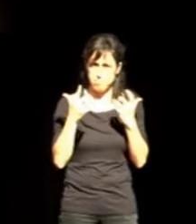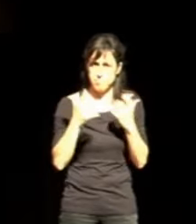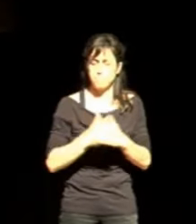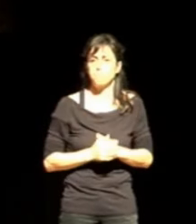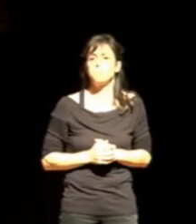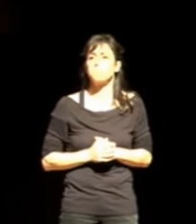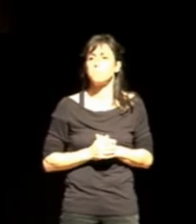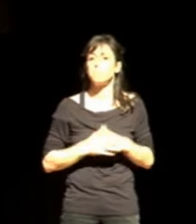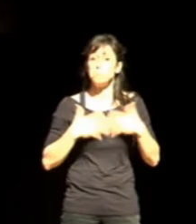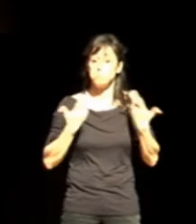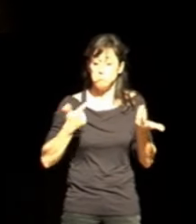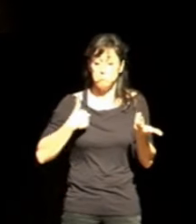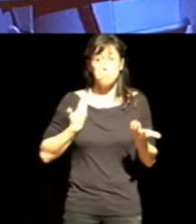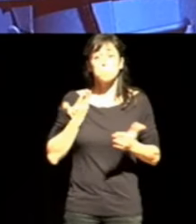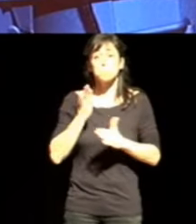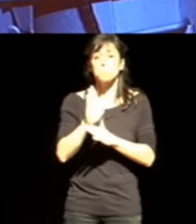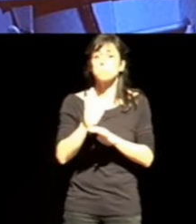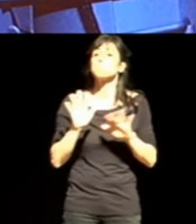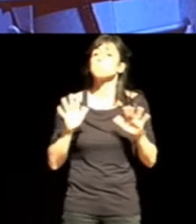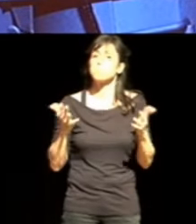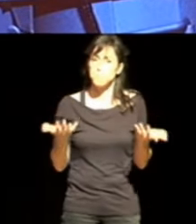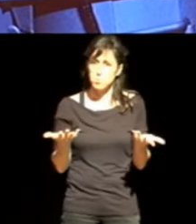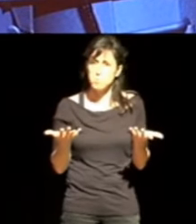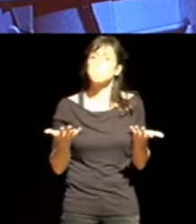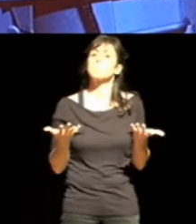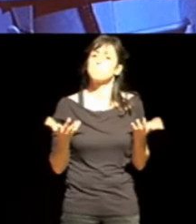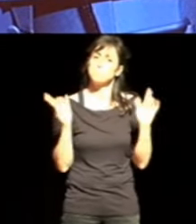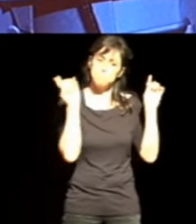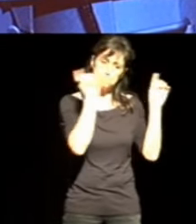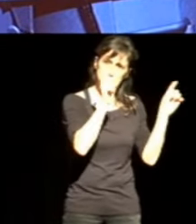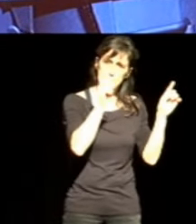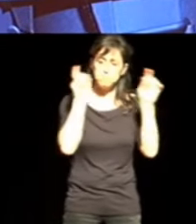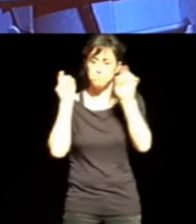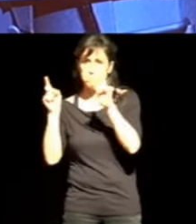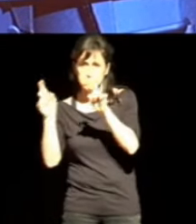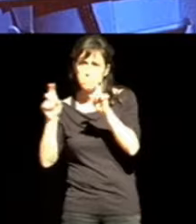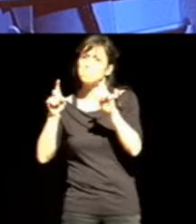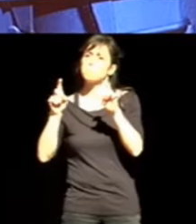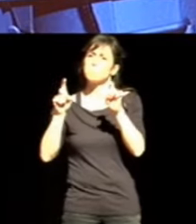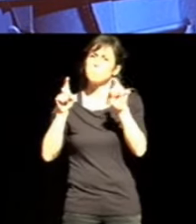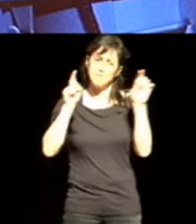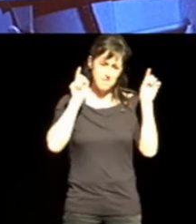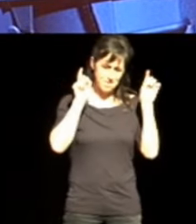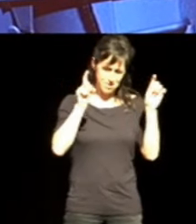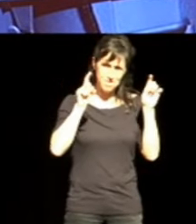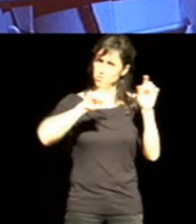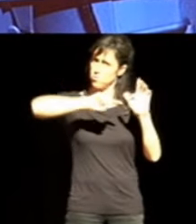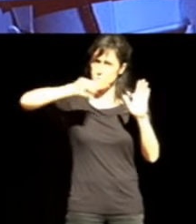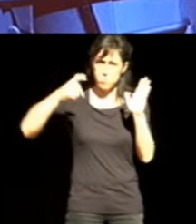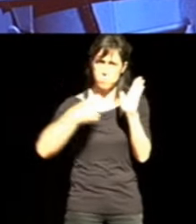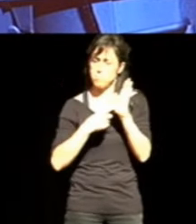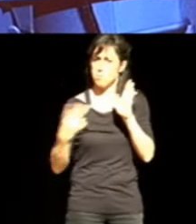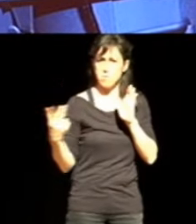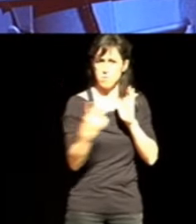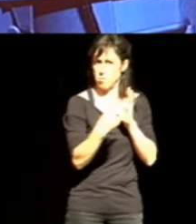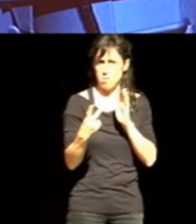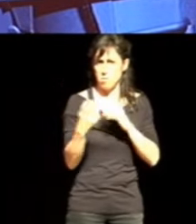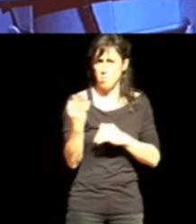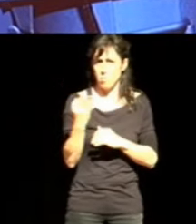planteo que hay que educar a mujeres y hombres con una educación completa y para